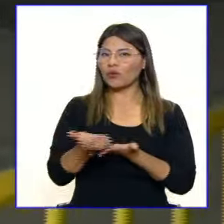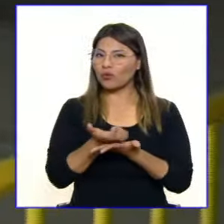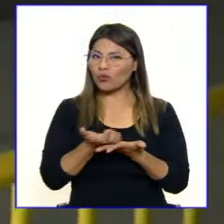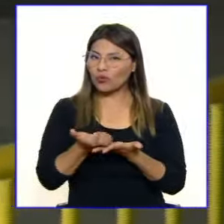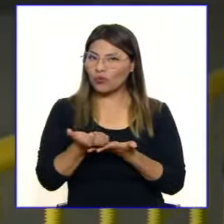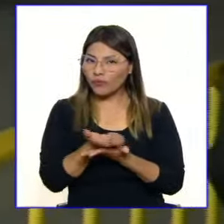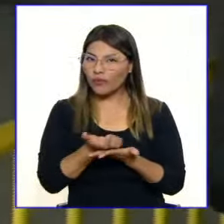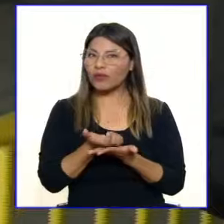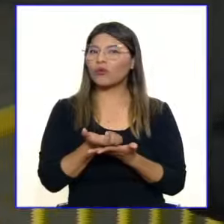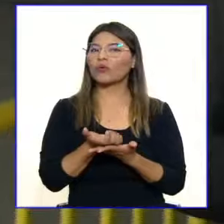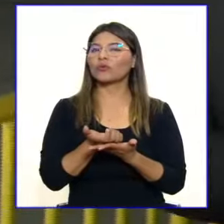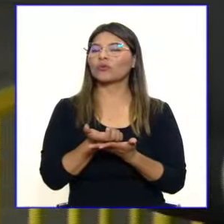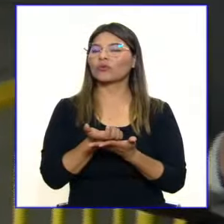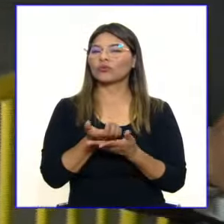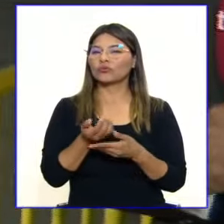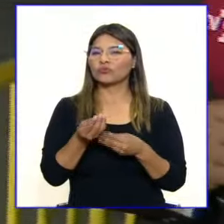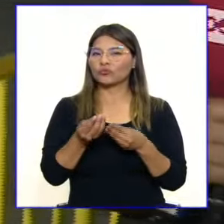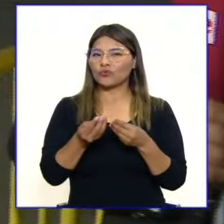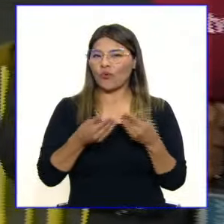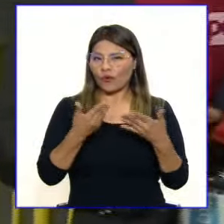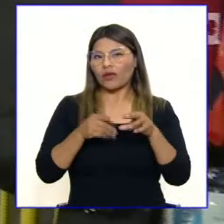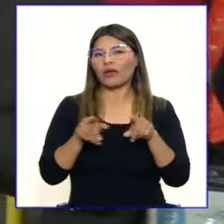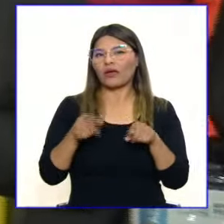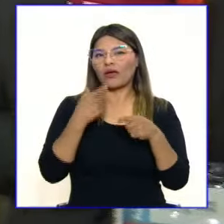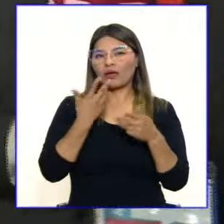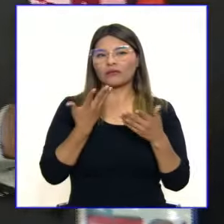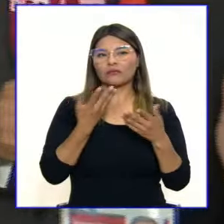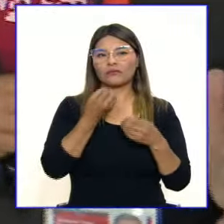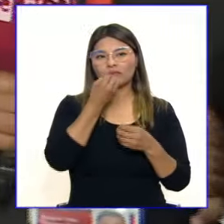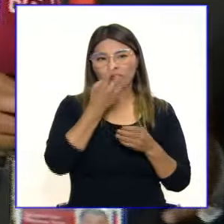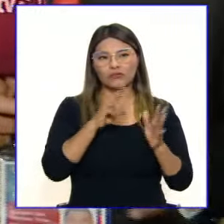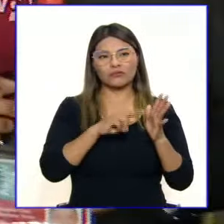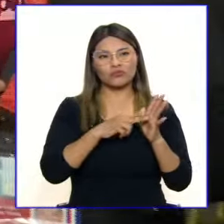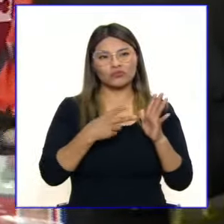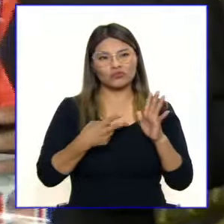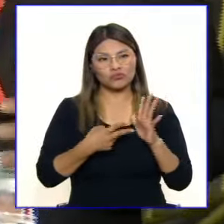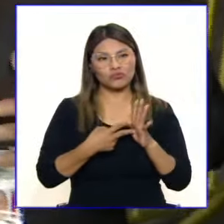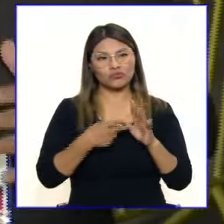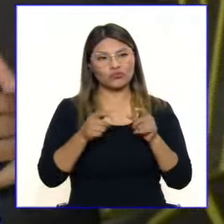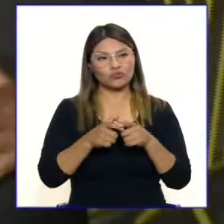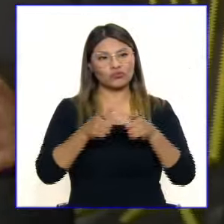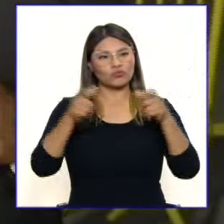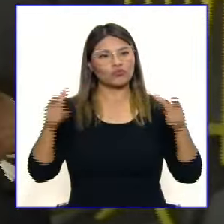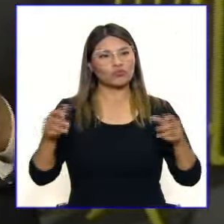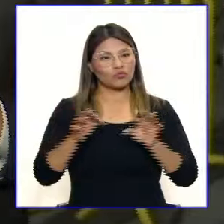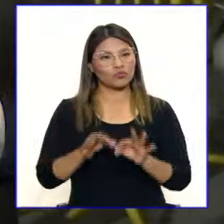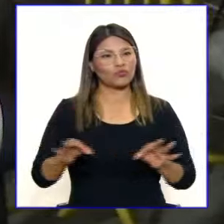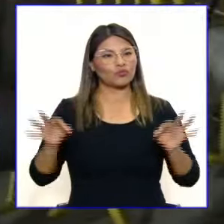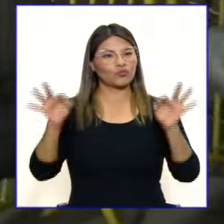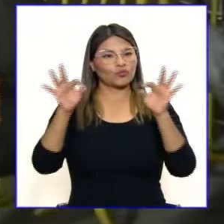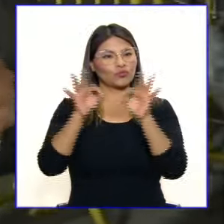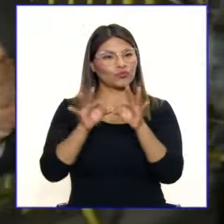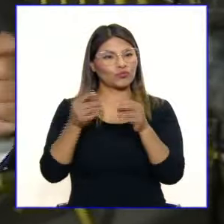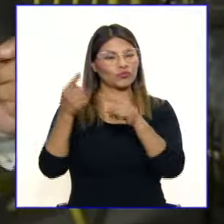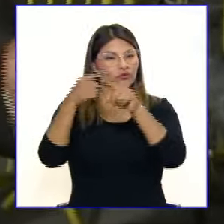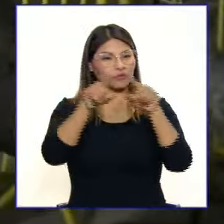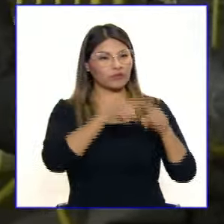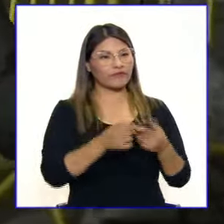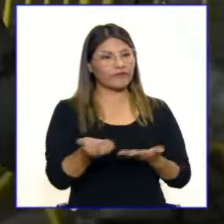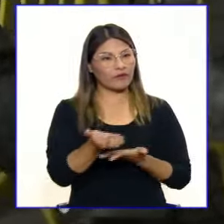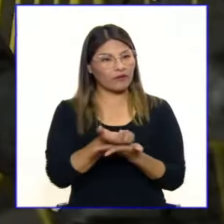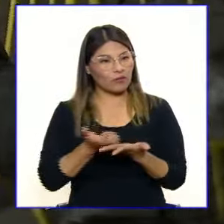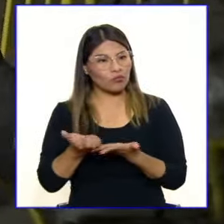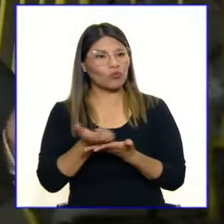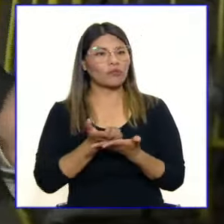económicos, lo que es significativo considerando la importancia de estas economías del